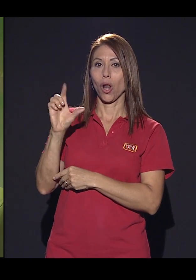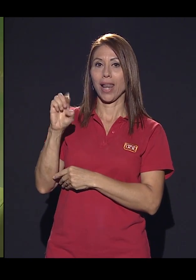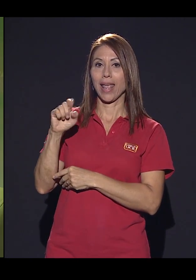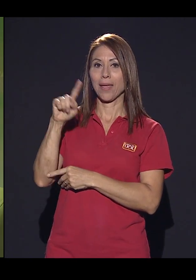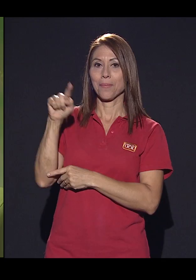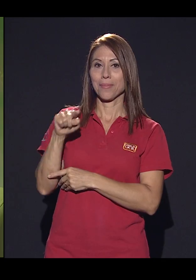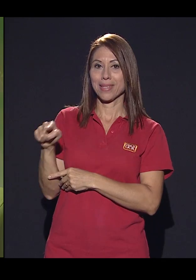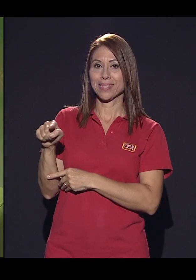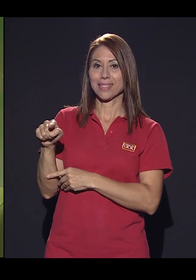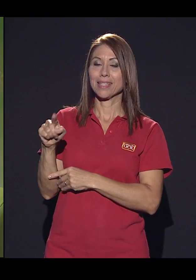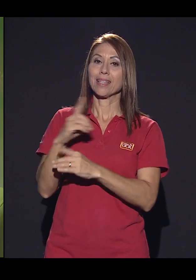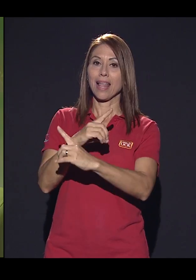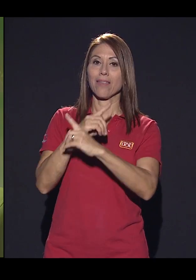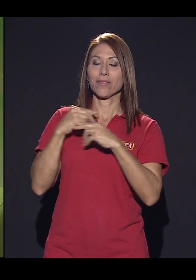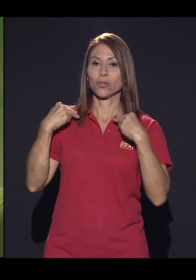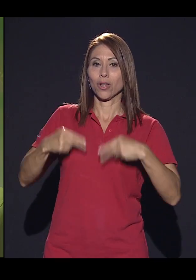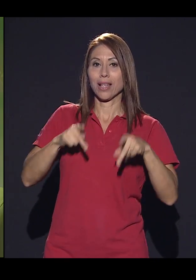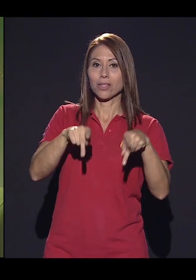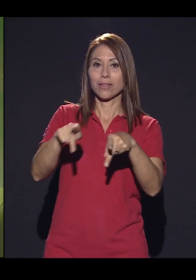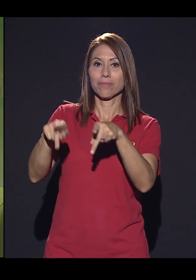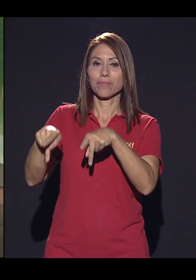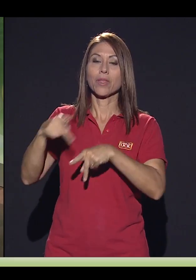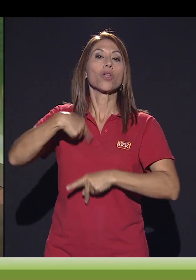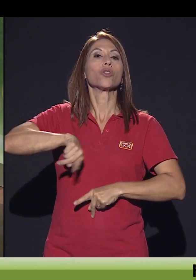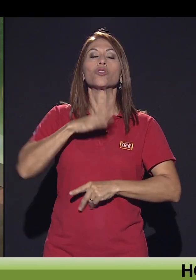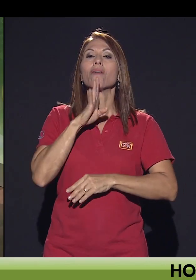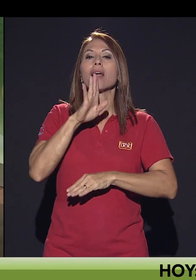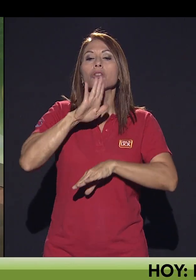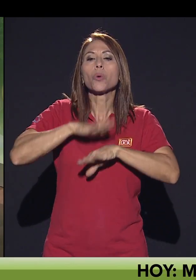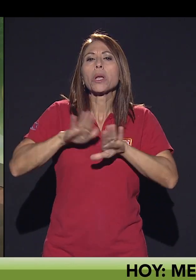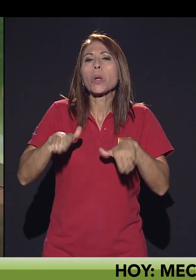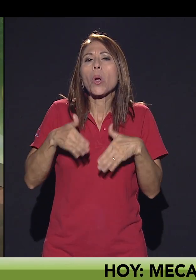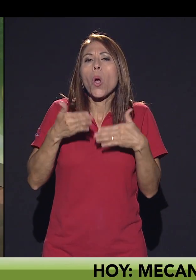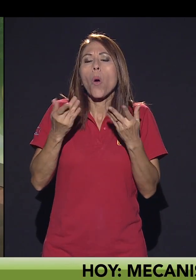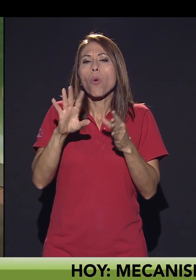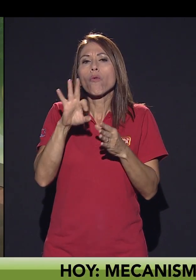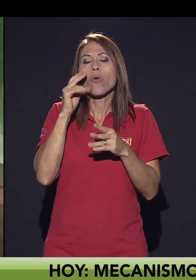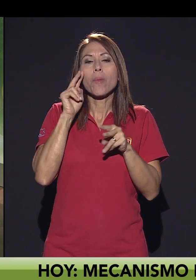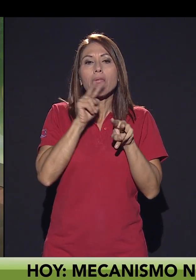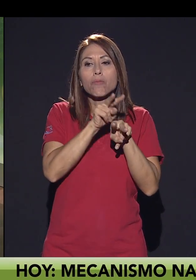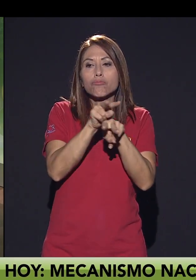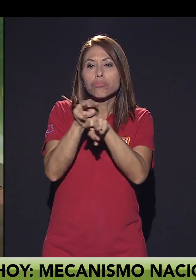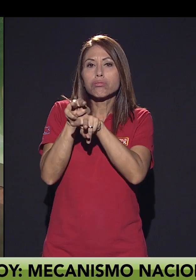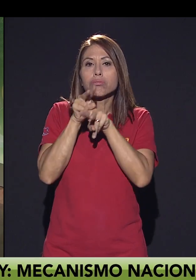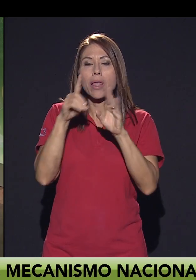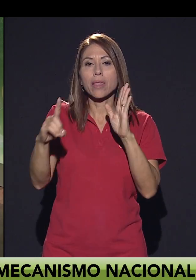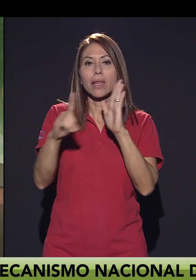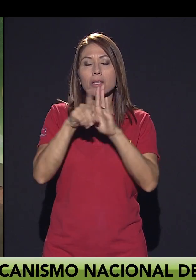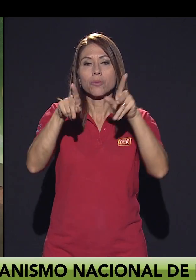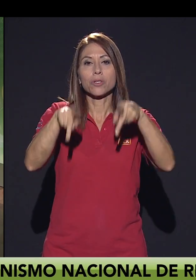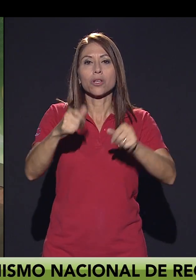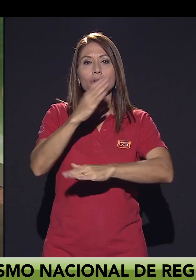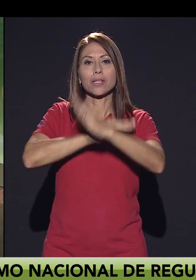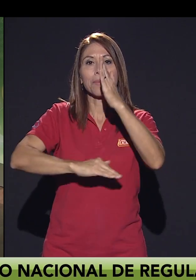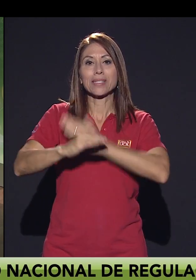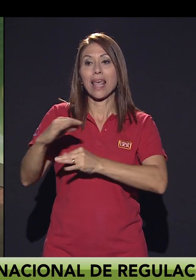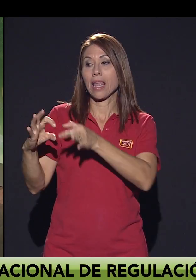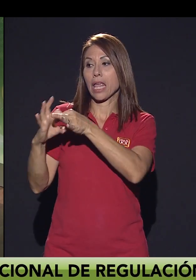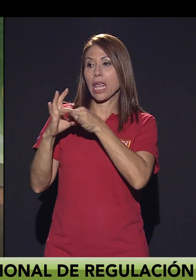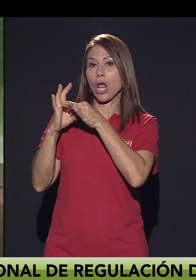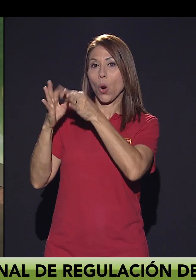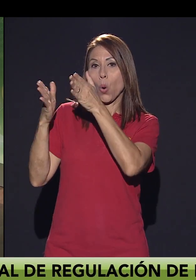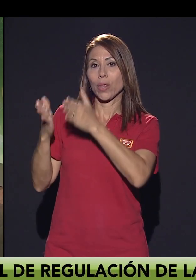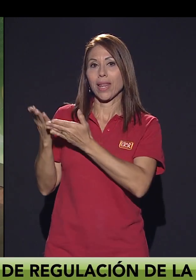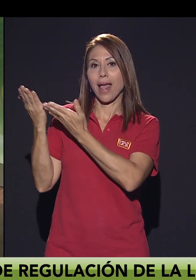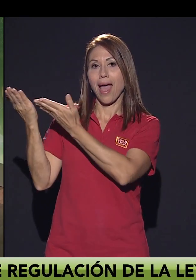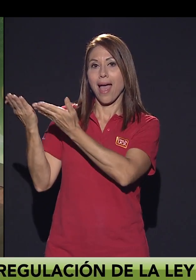de los Habitantes. Estamos conversando sobre el mecanismo de supervisión de los derechos de las personas con discapacidad que justamente coordina don Otto